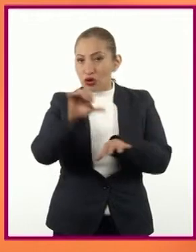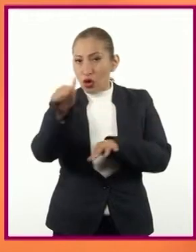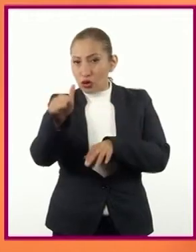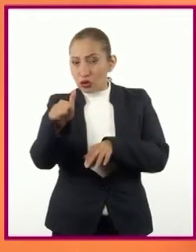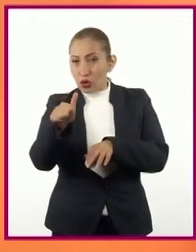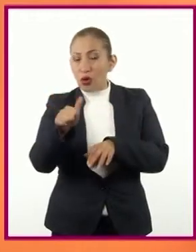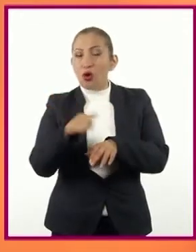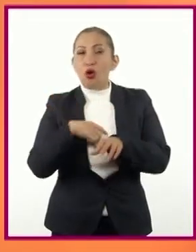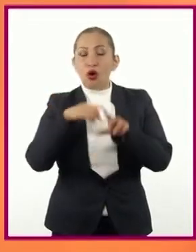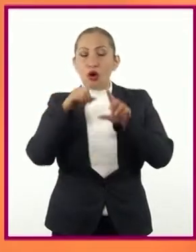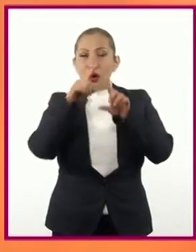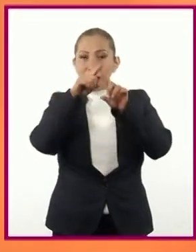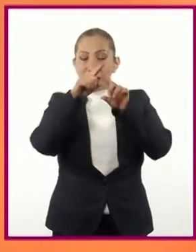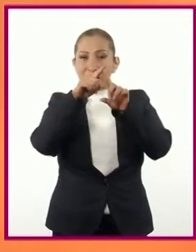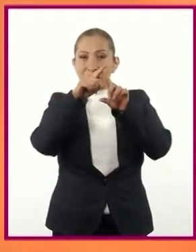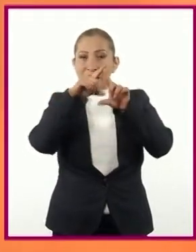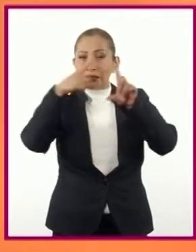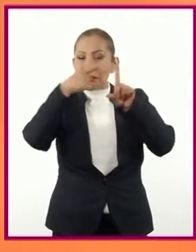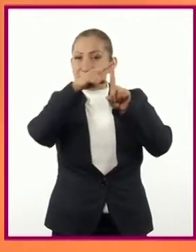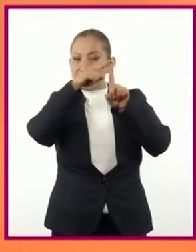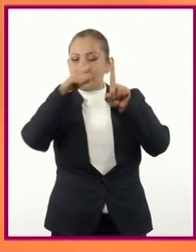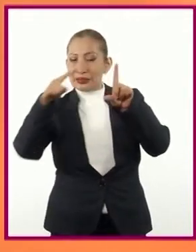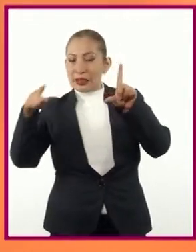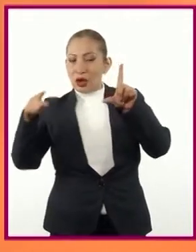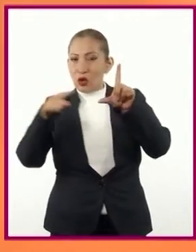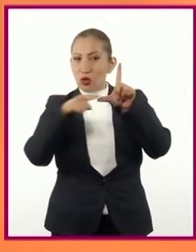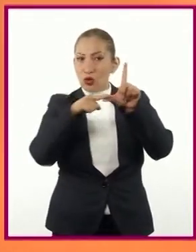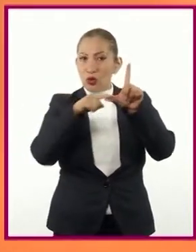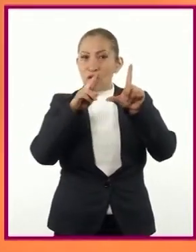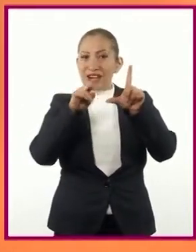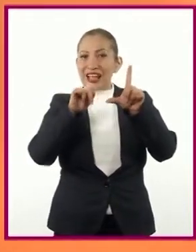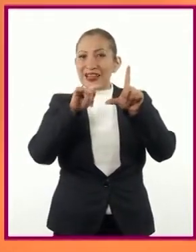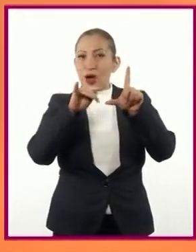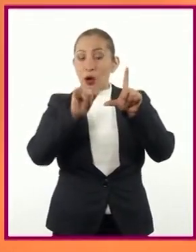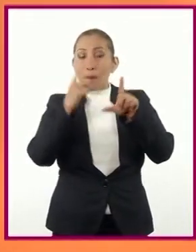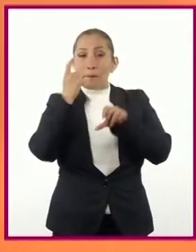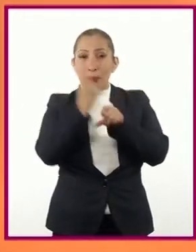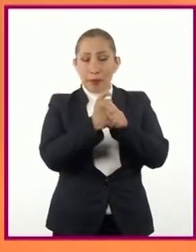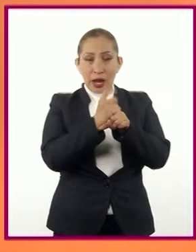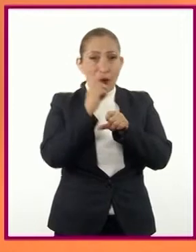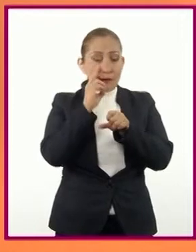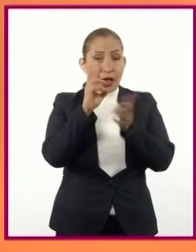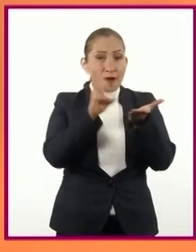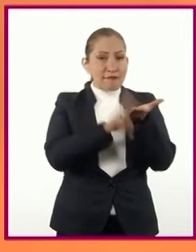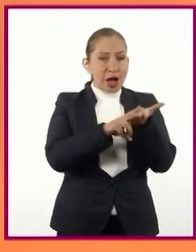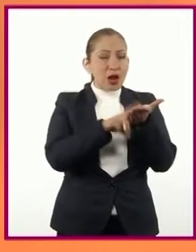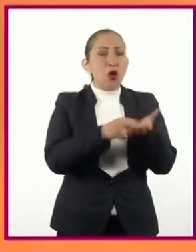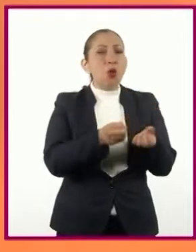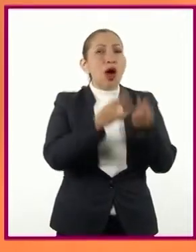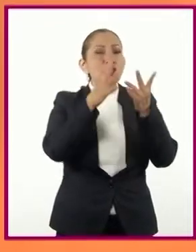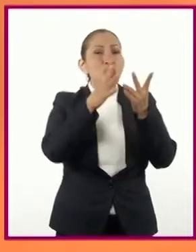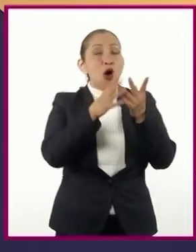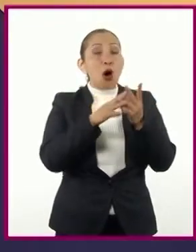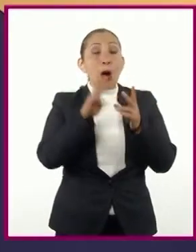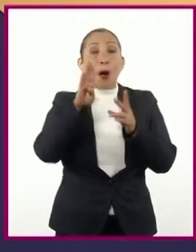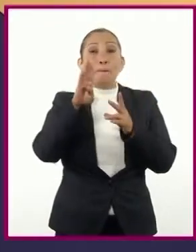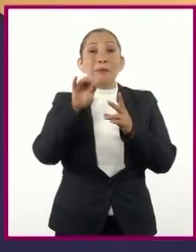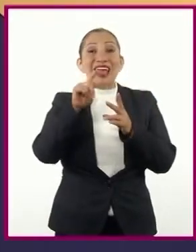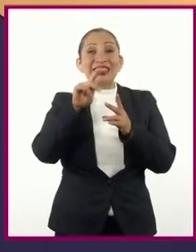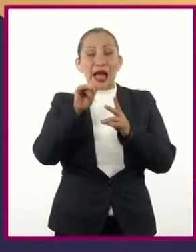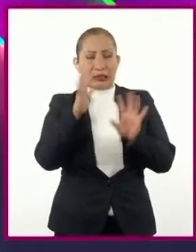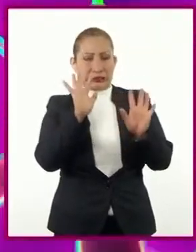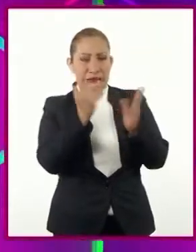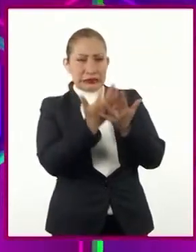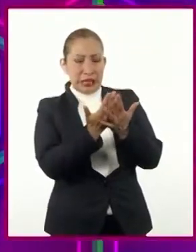siguiente triángulo rectángulo. Primero, se calcula el valor del ángulo beta.